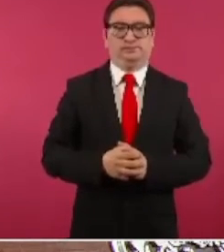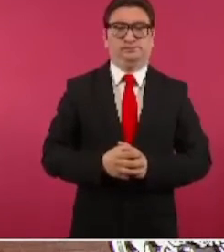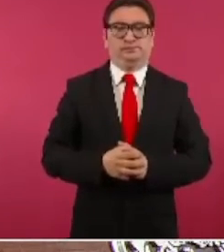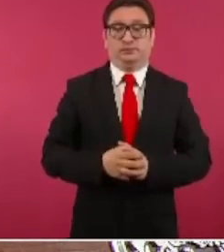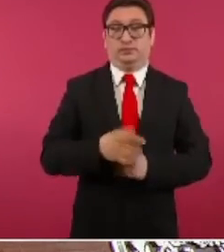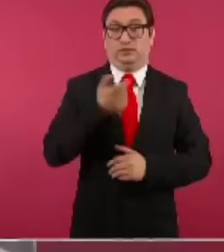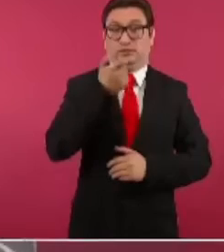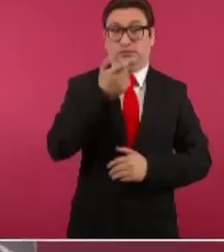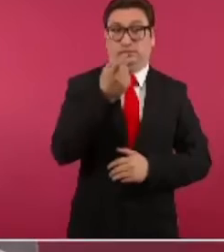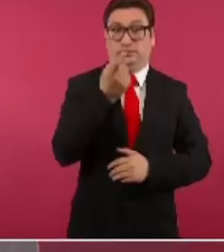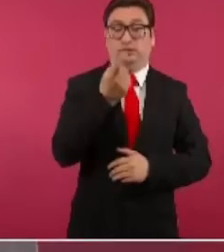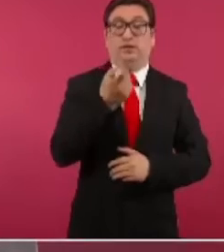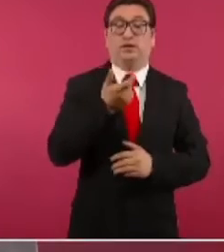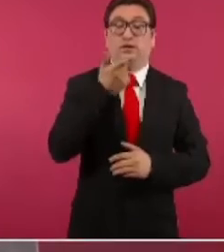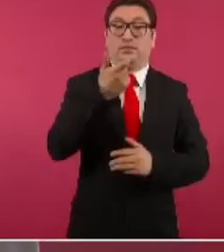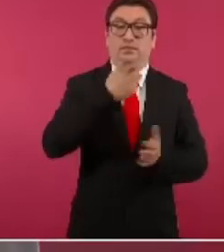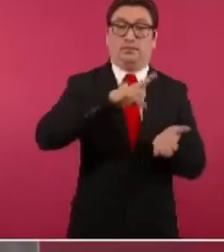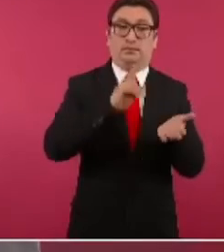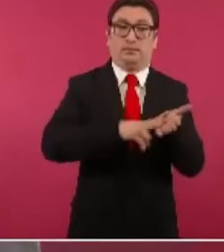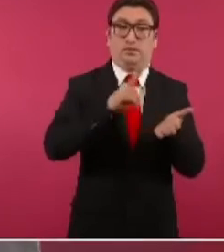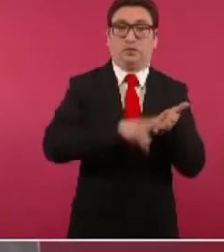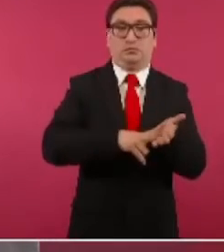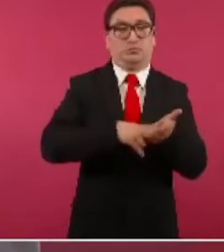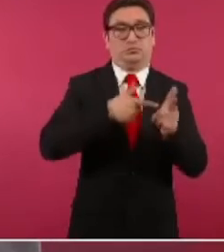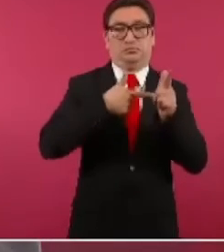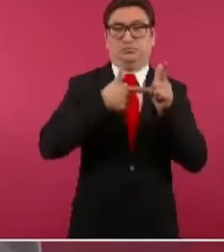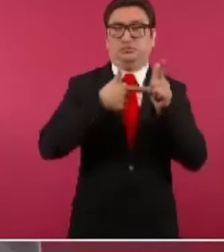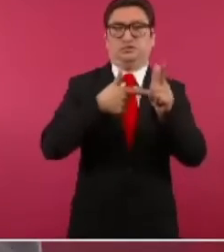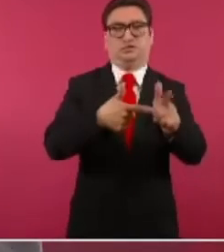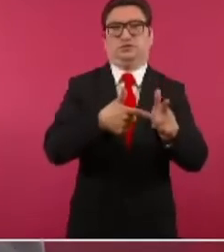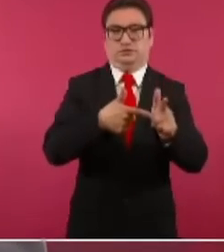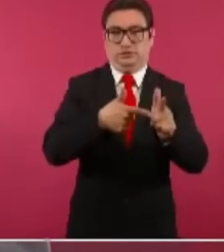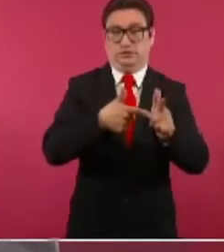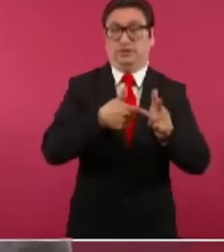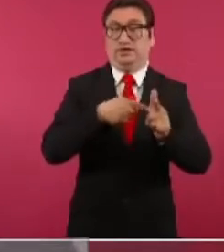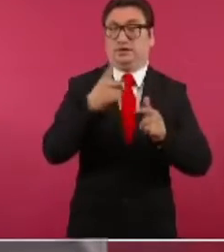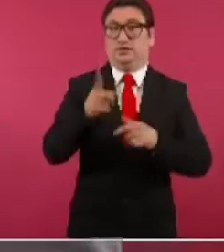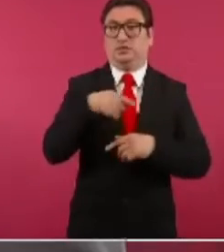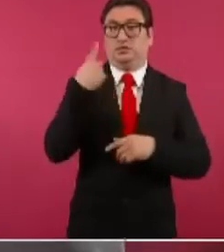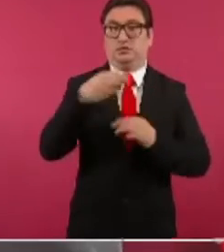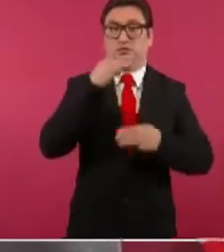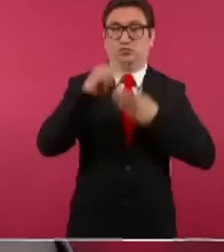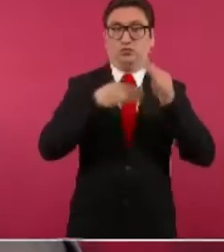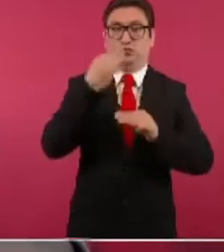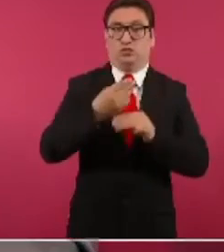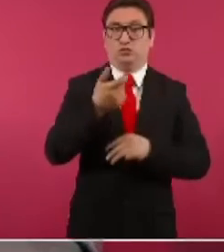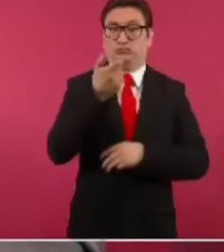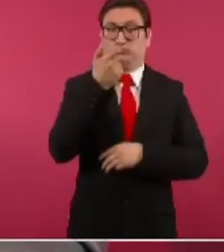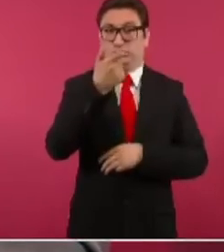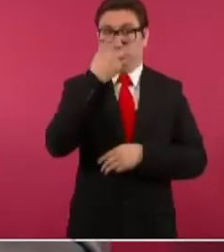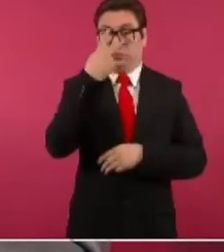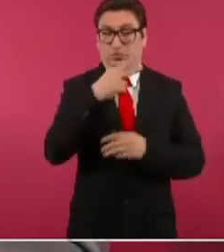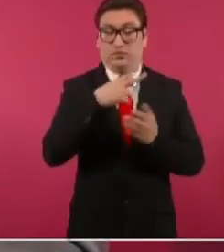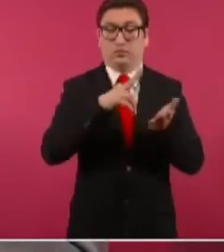el peso es de los más apreciados del mundo.